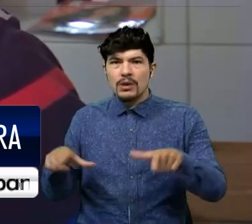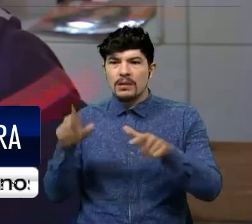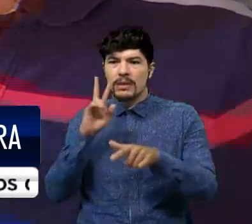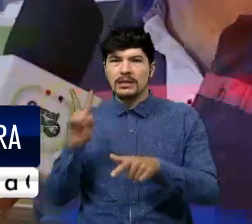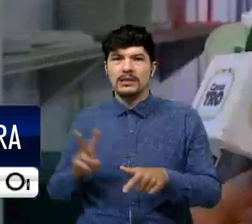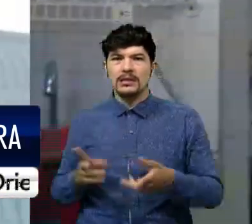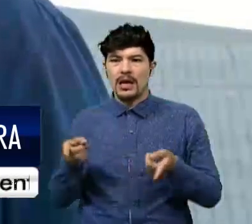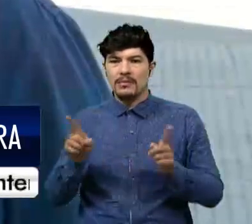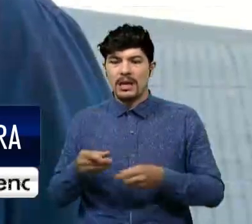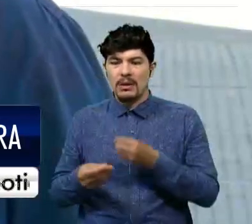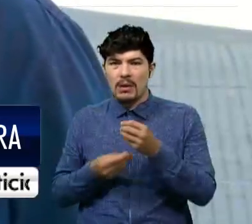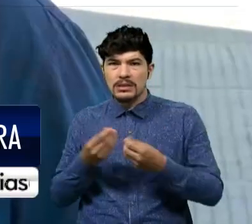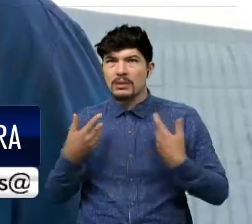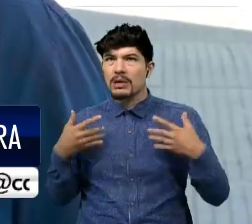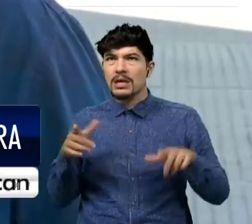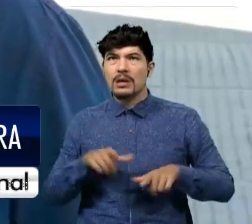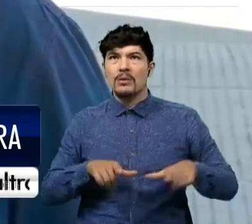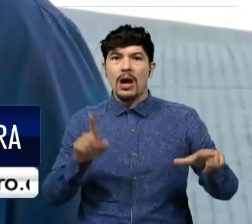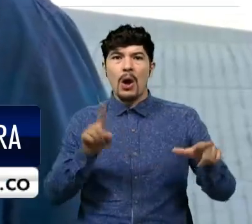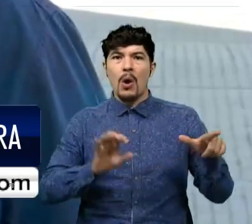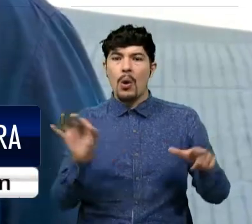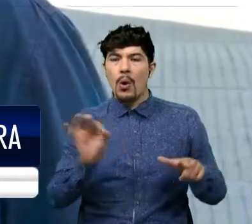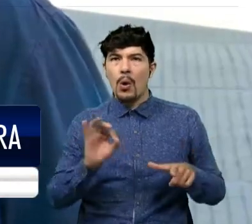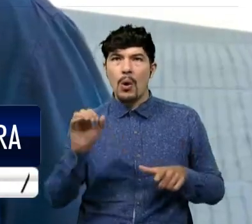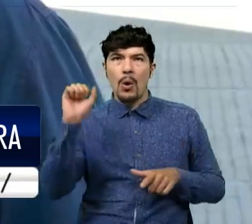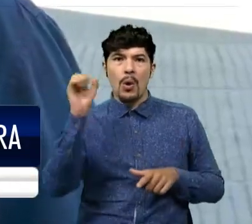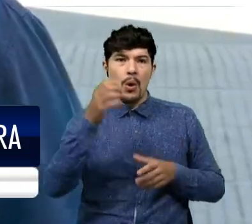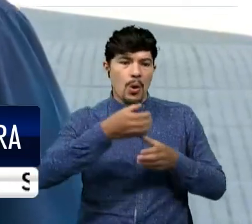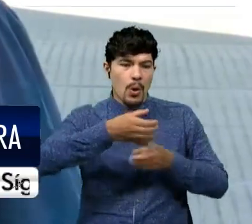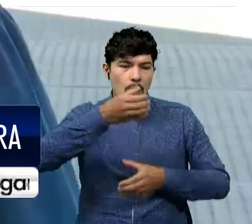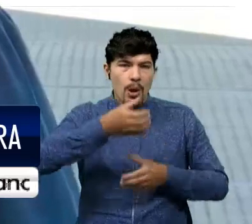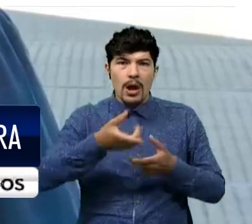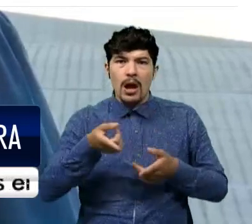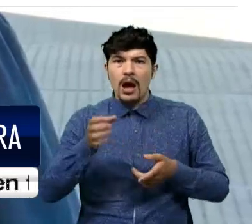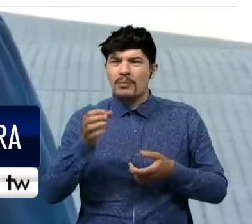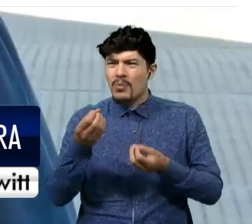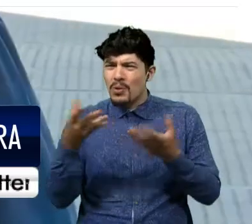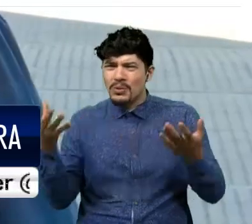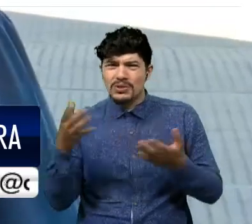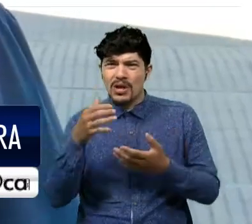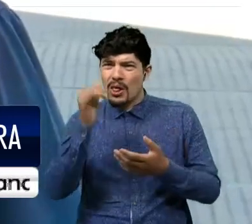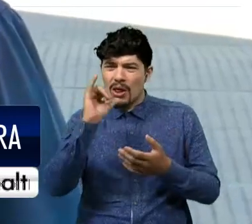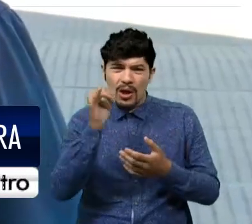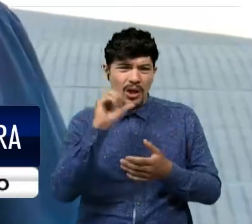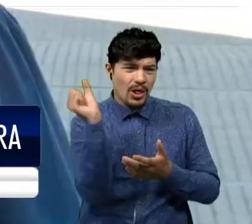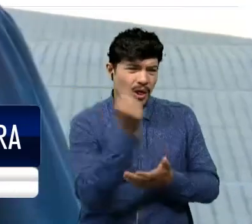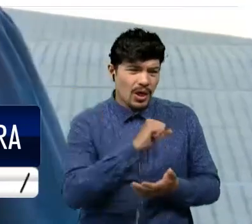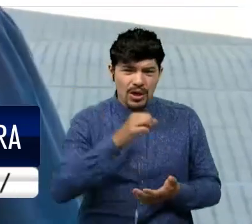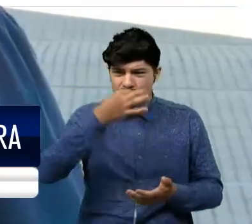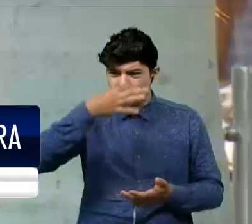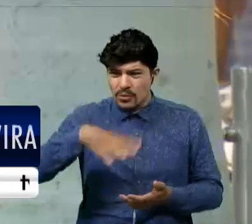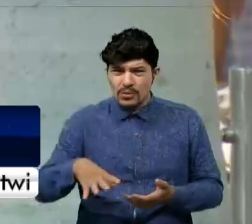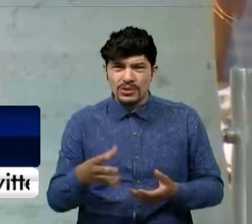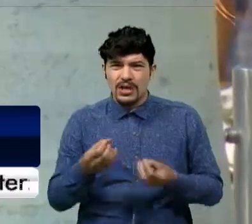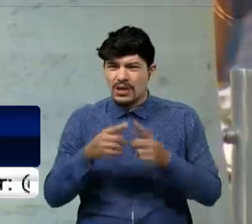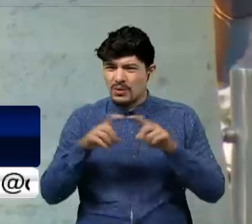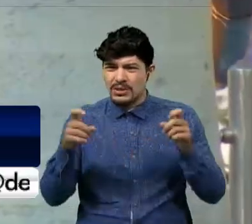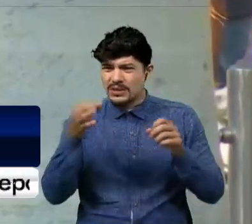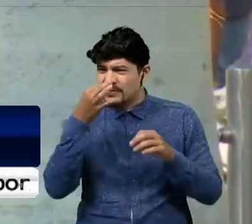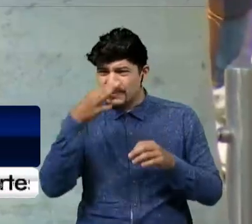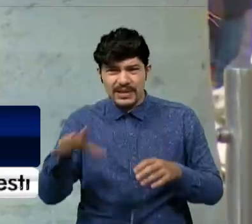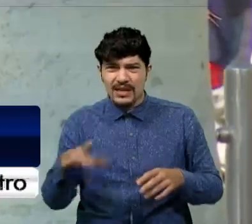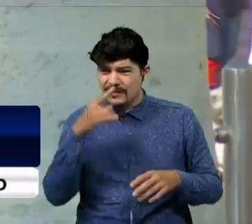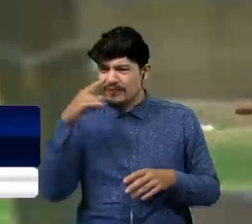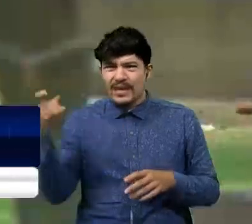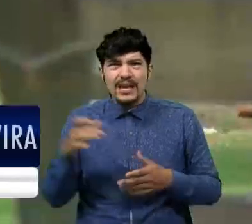veces en botellas. Calle de las puñaladas, consumo de droga, consumo de trago, sucio, cochinadas. Vecinos del